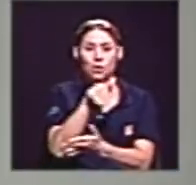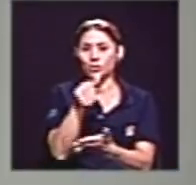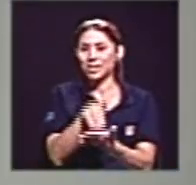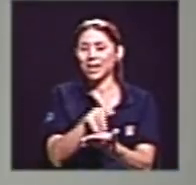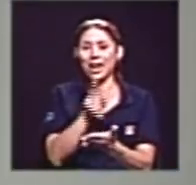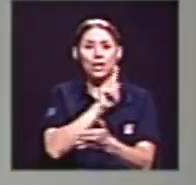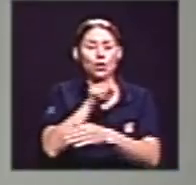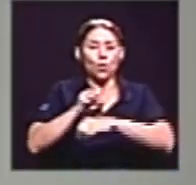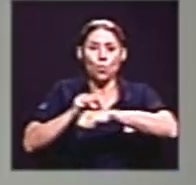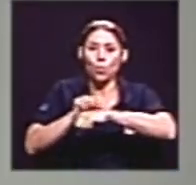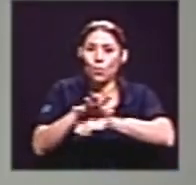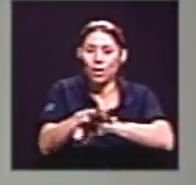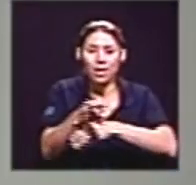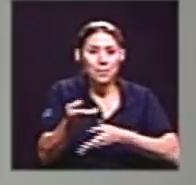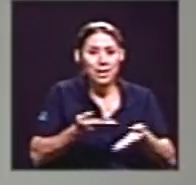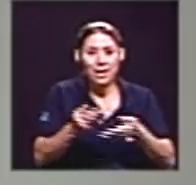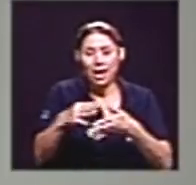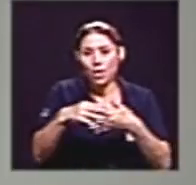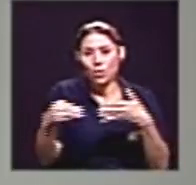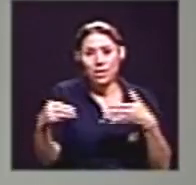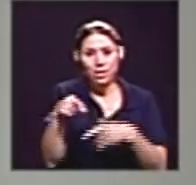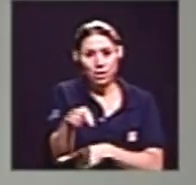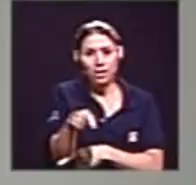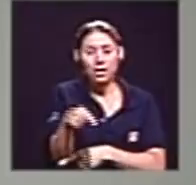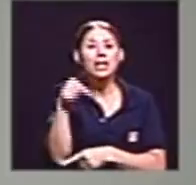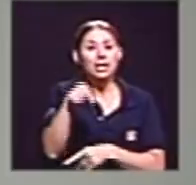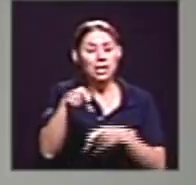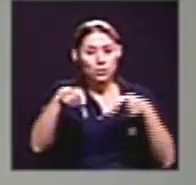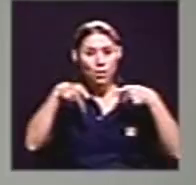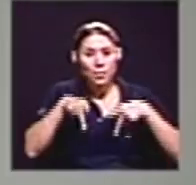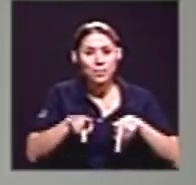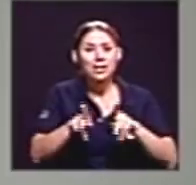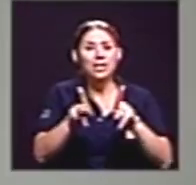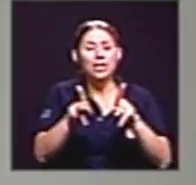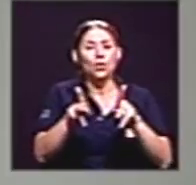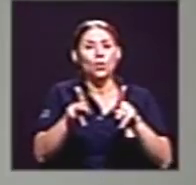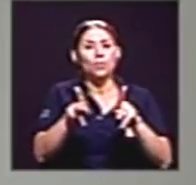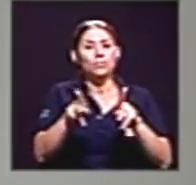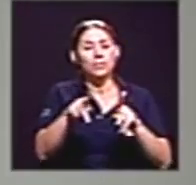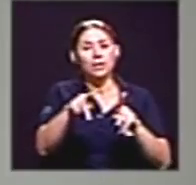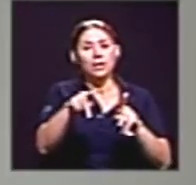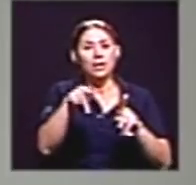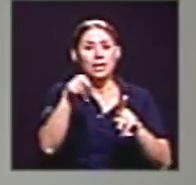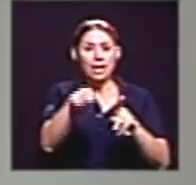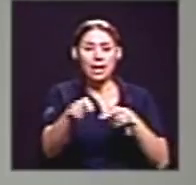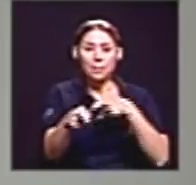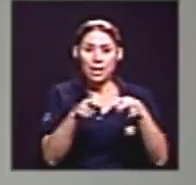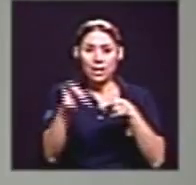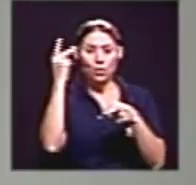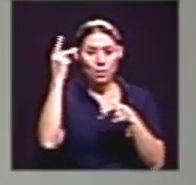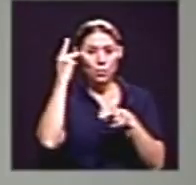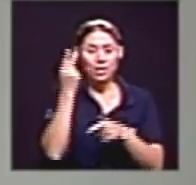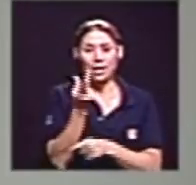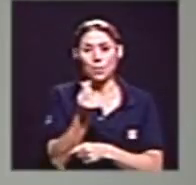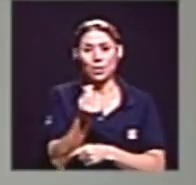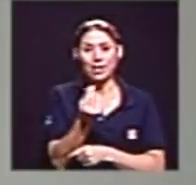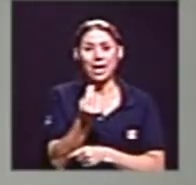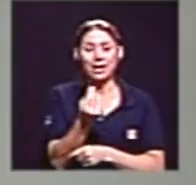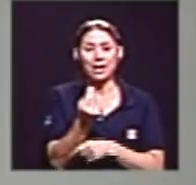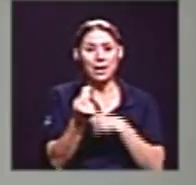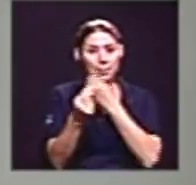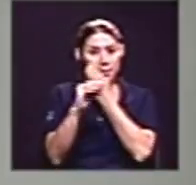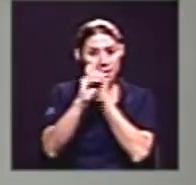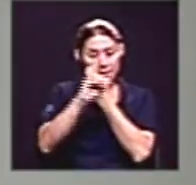interviene en el mercado cambiario. Eso ha permitido entonces empezar a darle independencia al manejo de la política monetaria, manejo de las